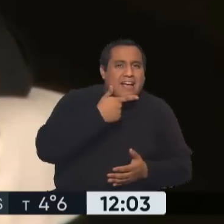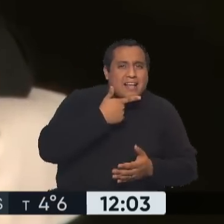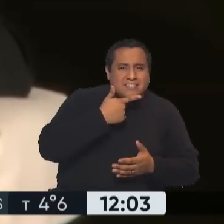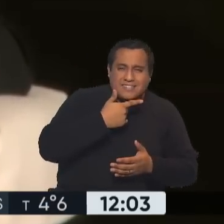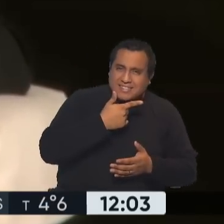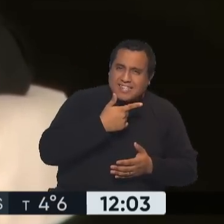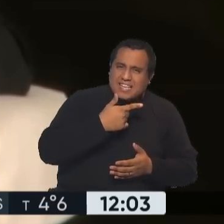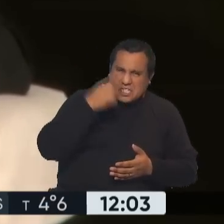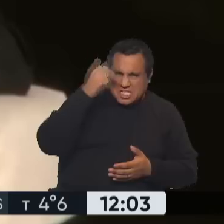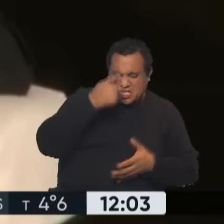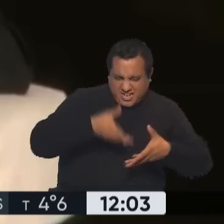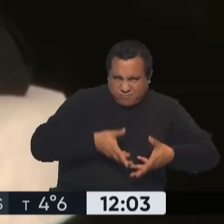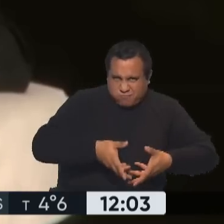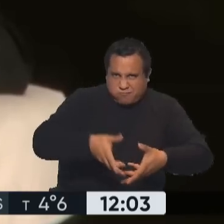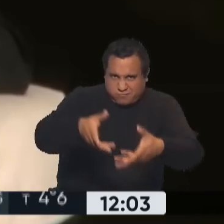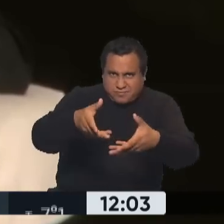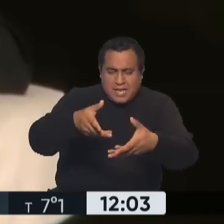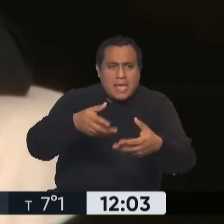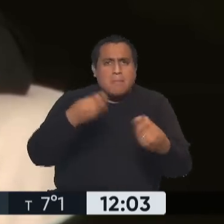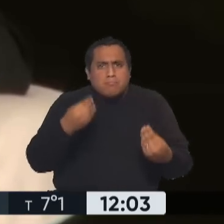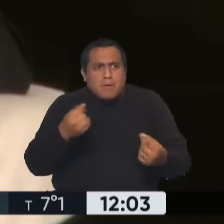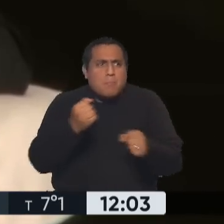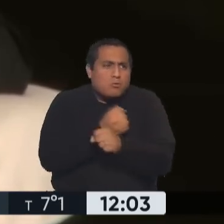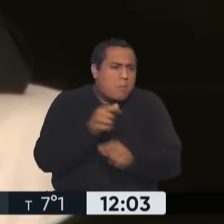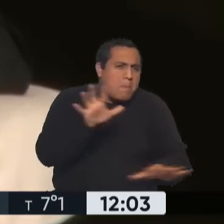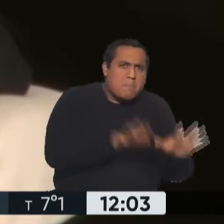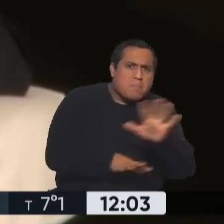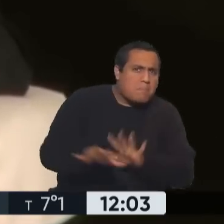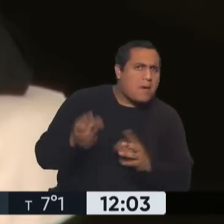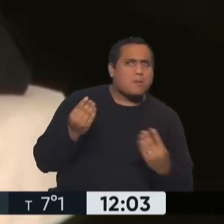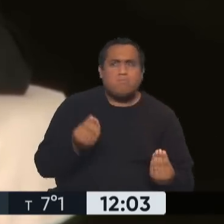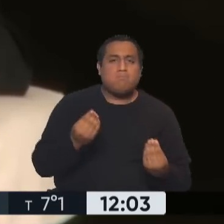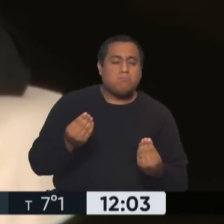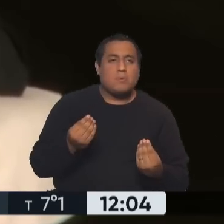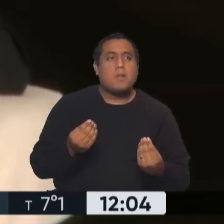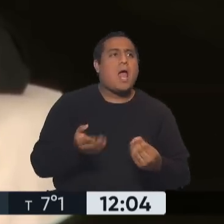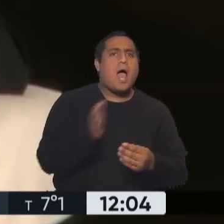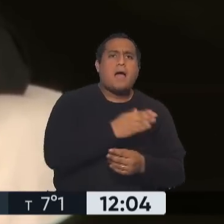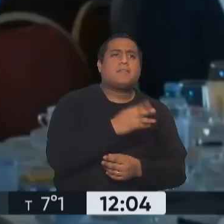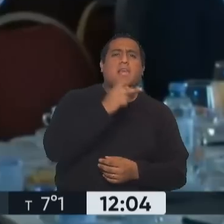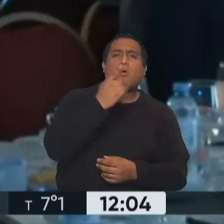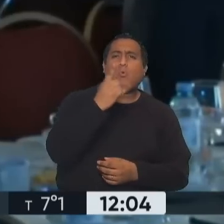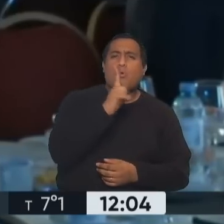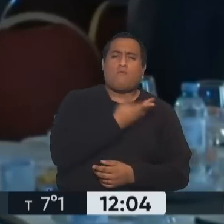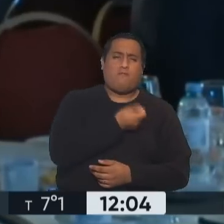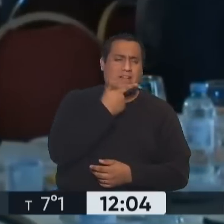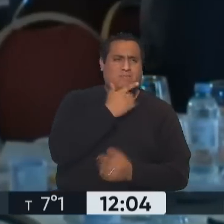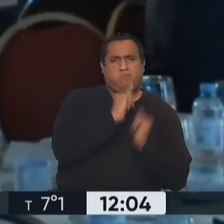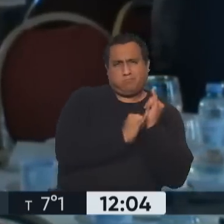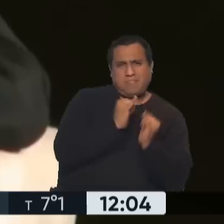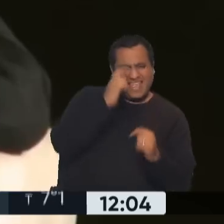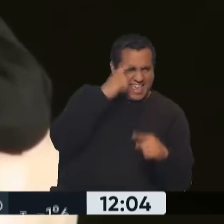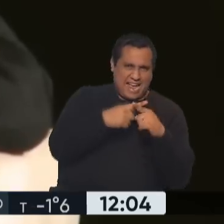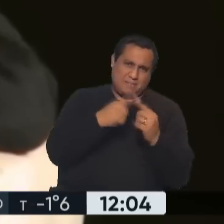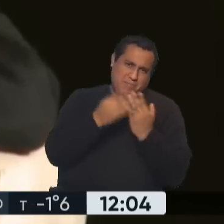Néstor Kirchner, que tuvo idas y vueltas en los últimos días por las referencias que hizo Matías Culfas, el exministro de